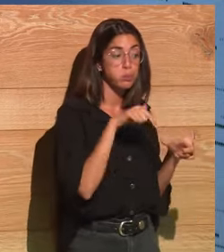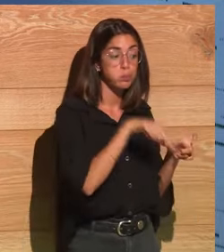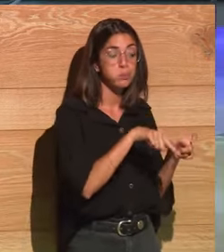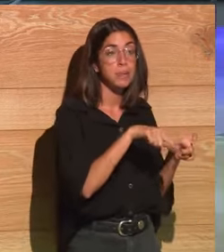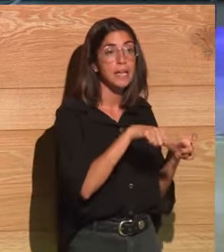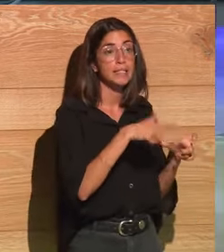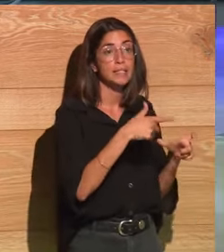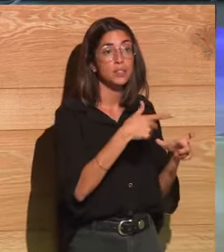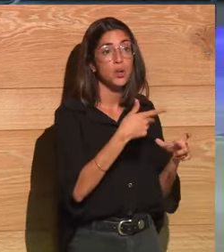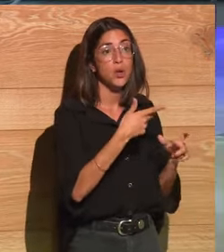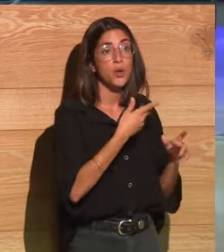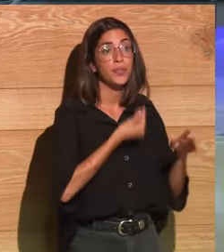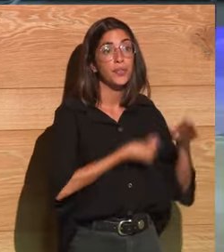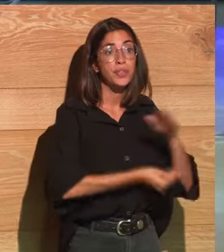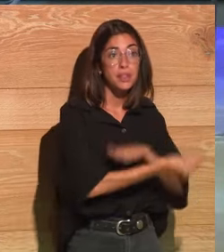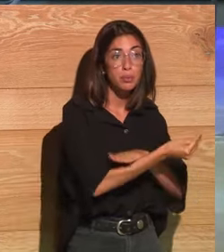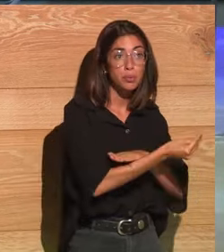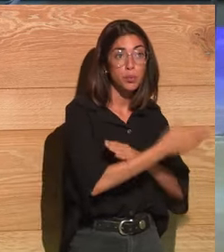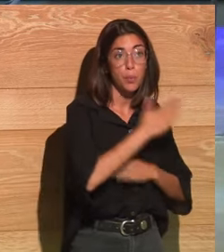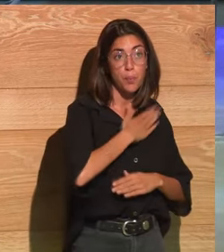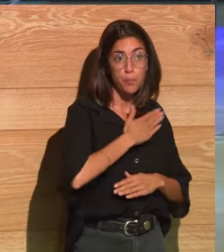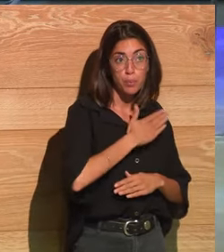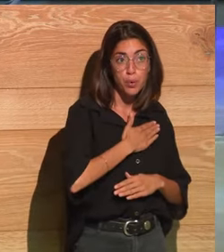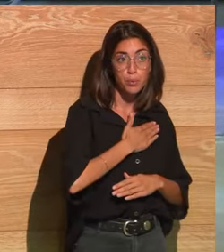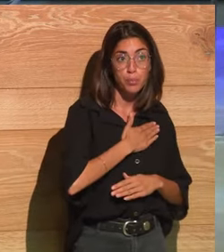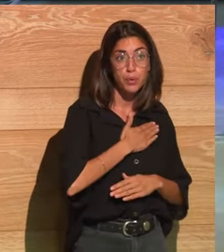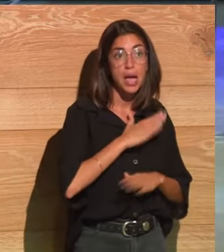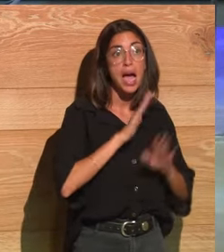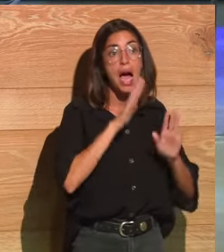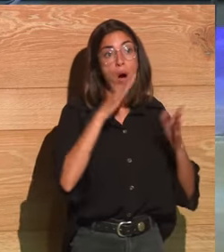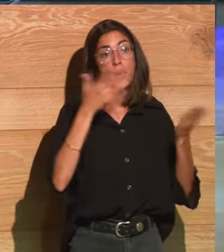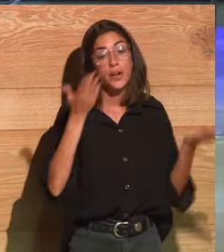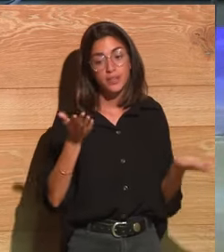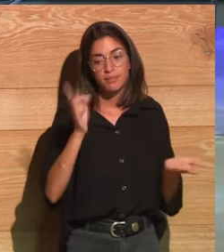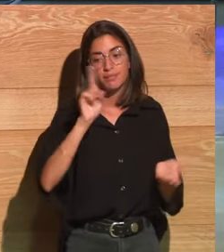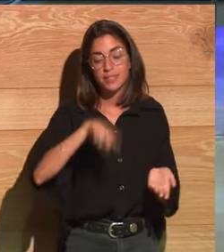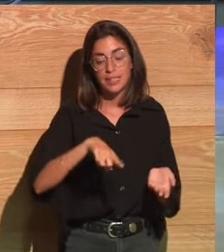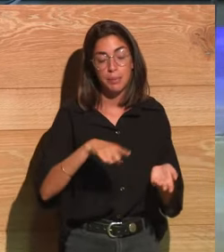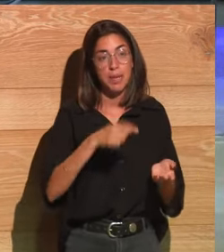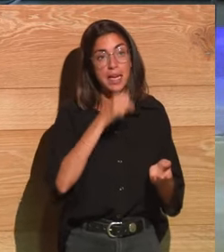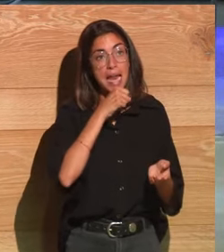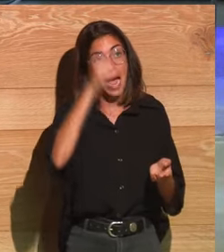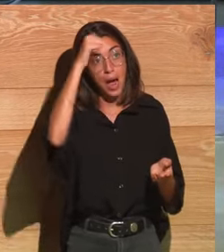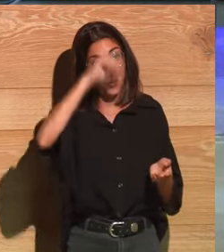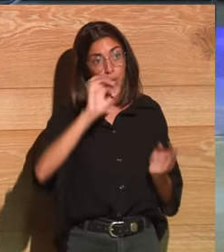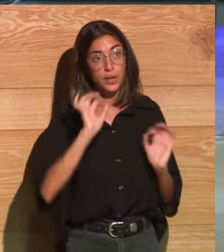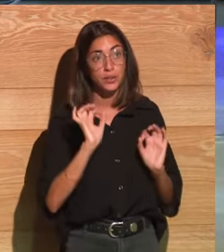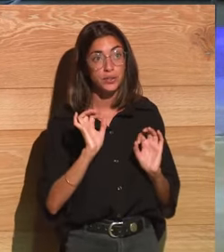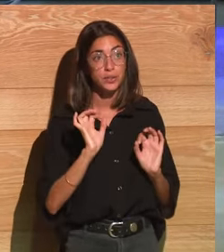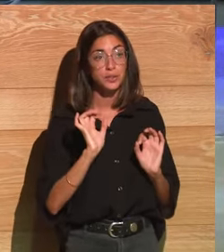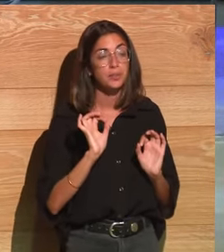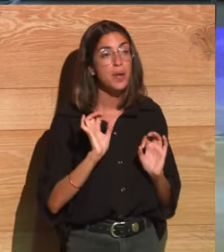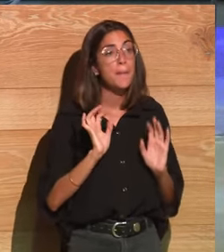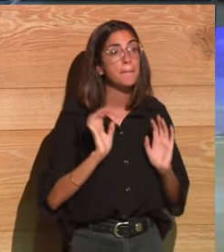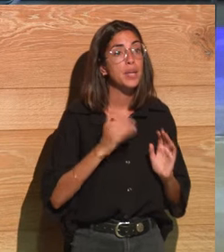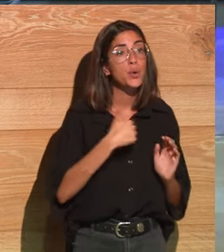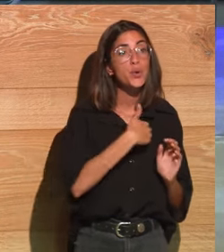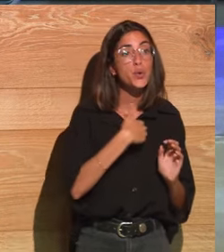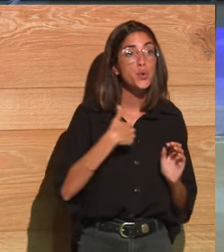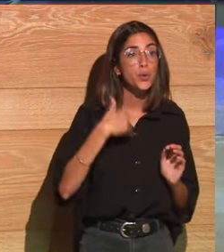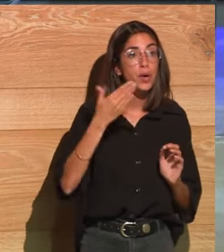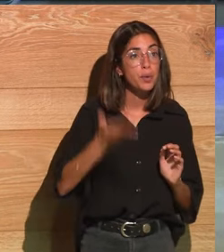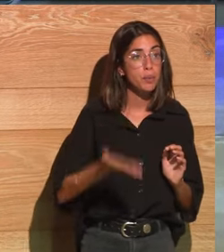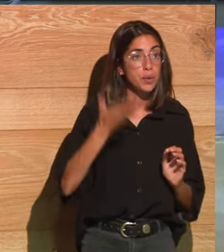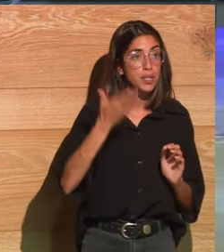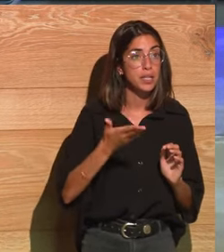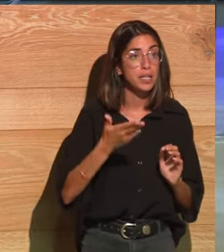propia, las abuelas, ahora también los abuelos, pero en aquel momento evolucionan las abuelas, pero que juegan un papel fundamental en sacar